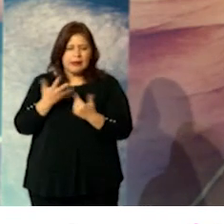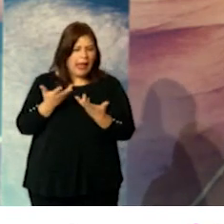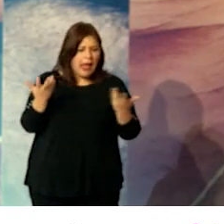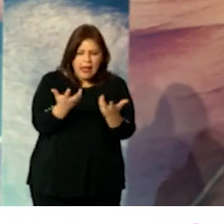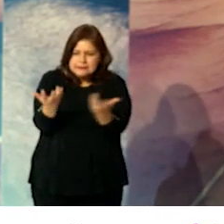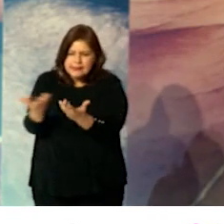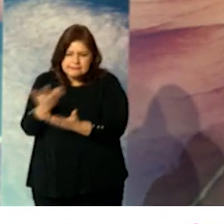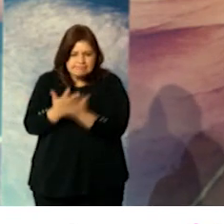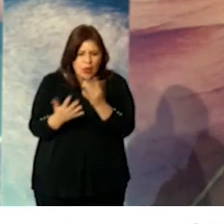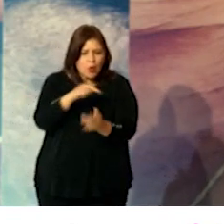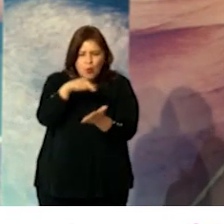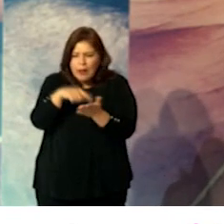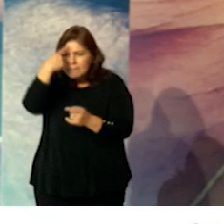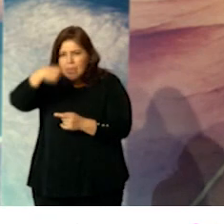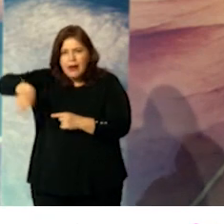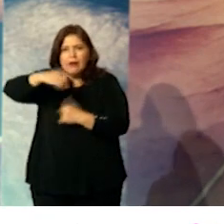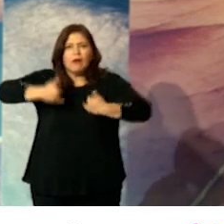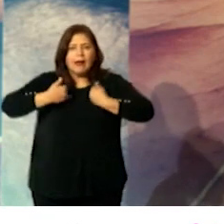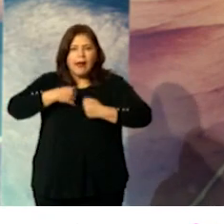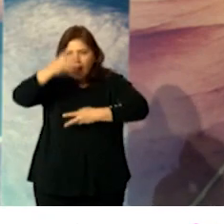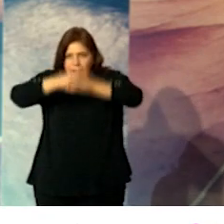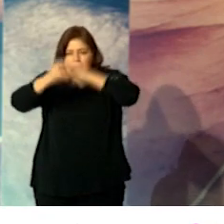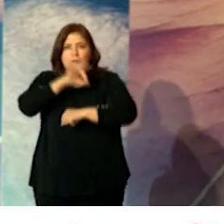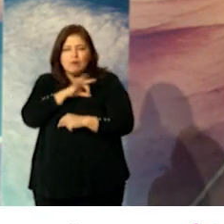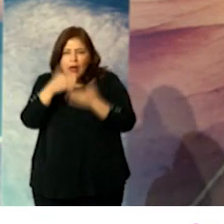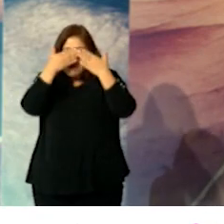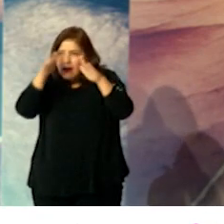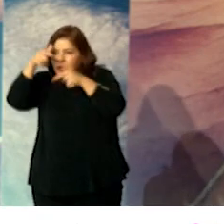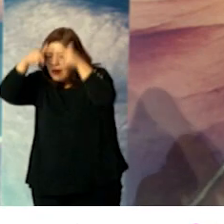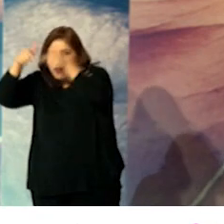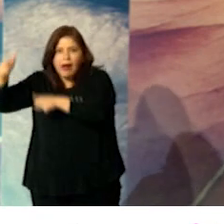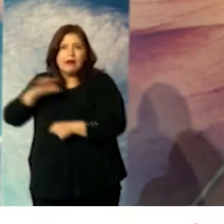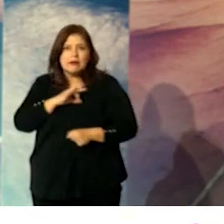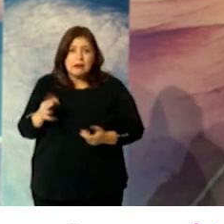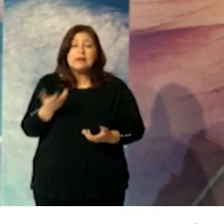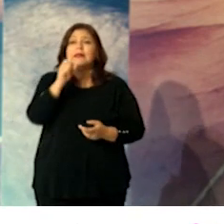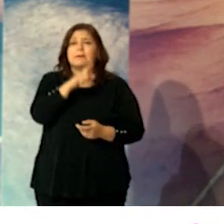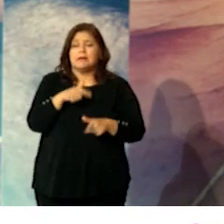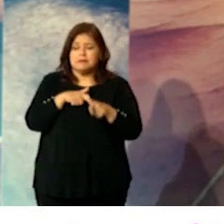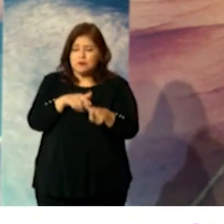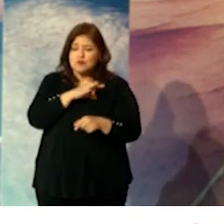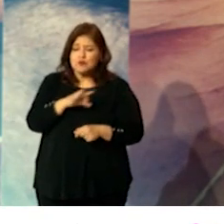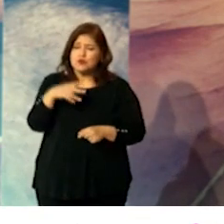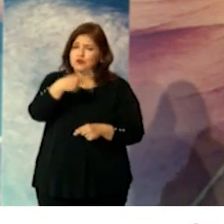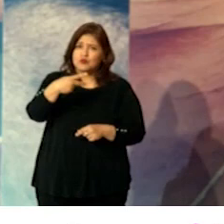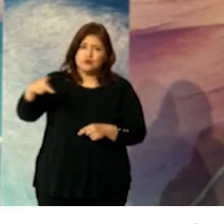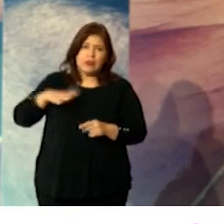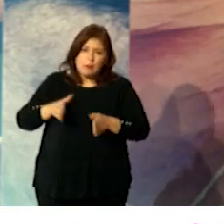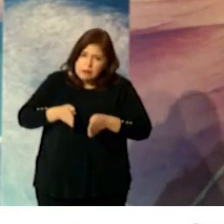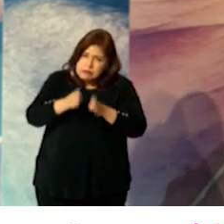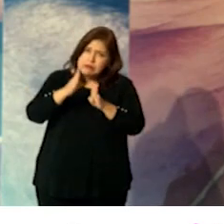que la juventud pueda aprender y pueda también seguir para poder dibujar su nuevo camino